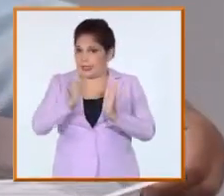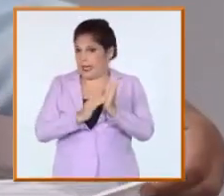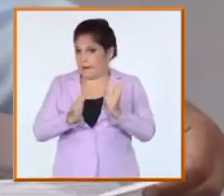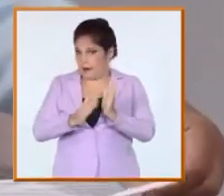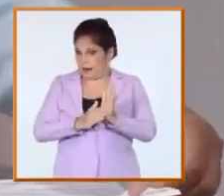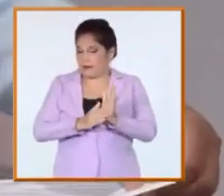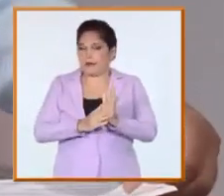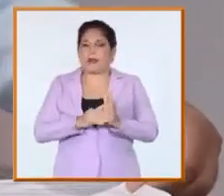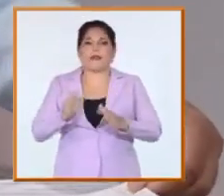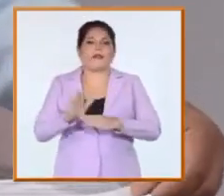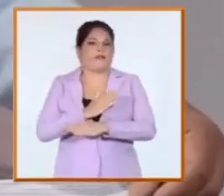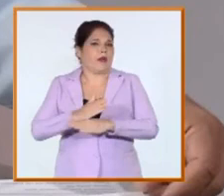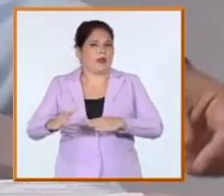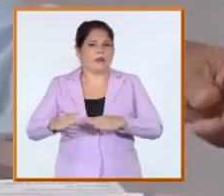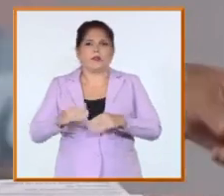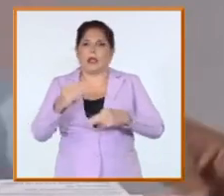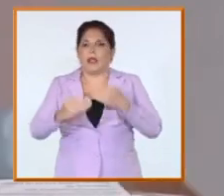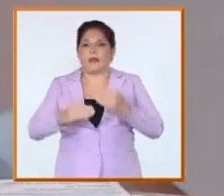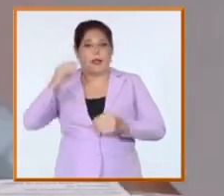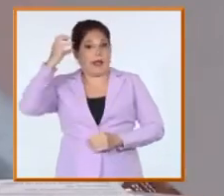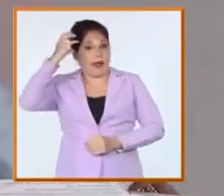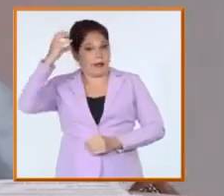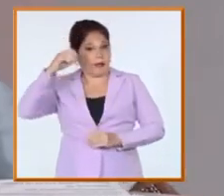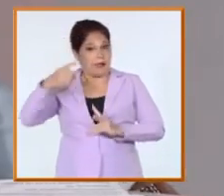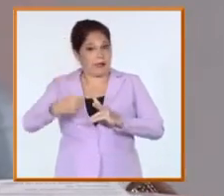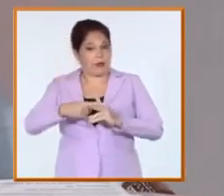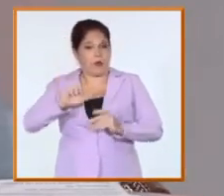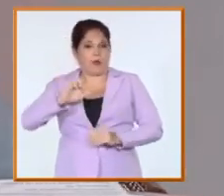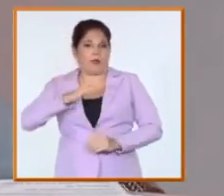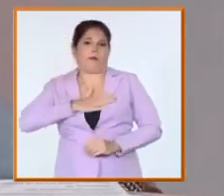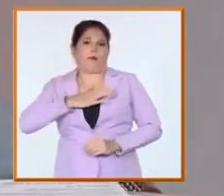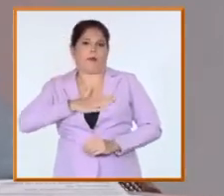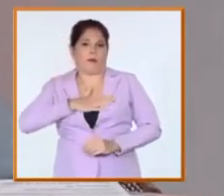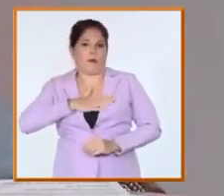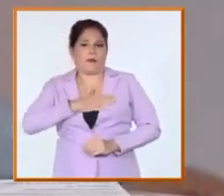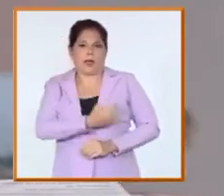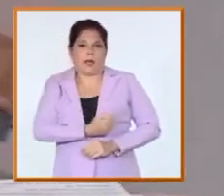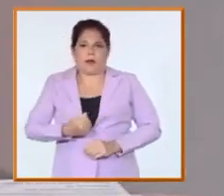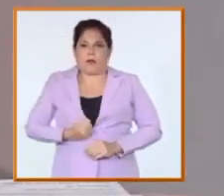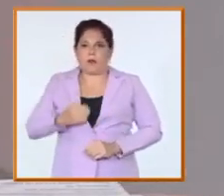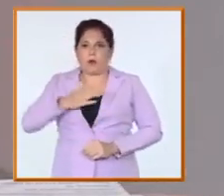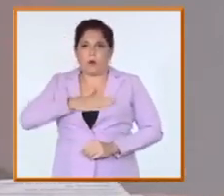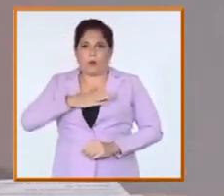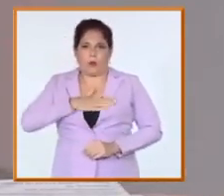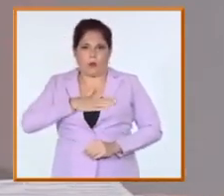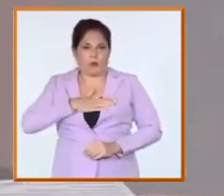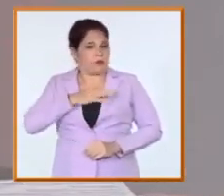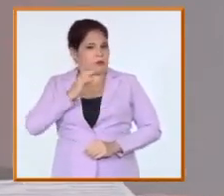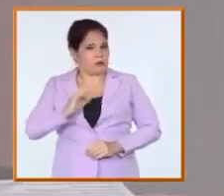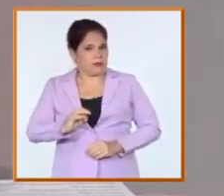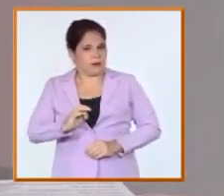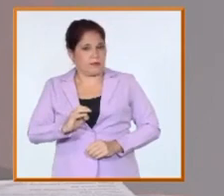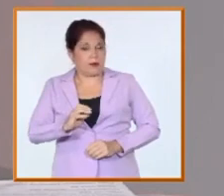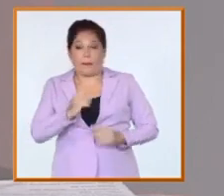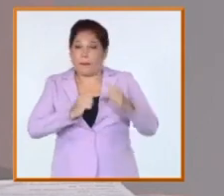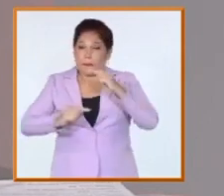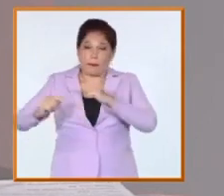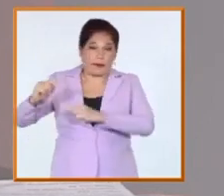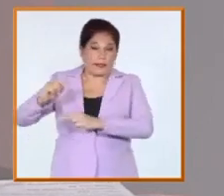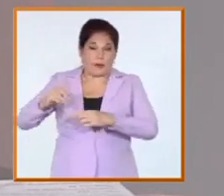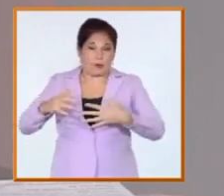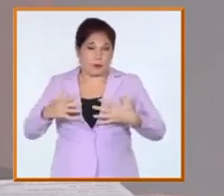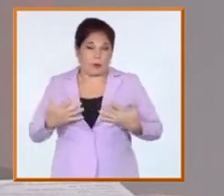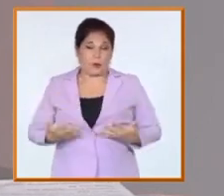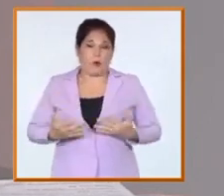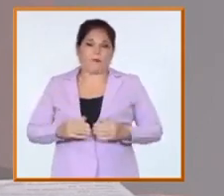por todos los sectores por la parte de Estatal y por la parte de del esfuerzo propio y la y se han dirigido fundamentalmente